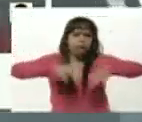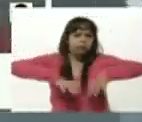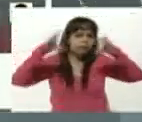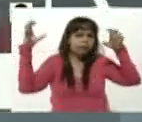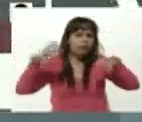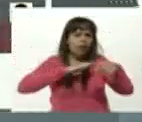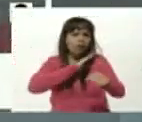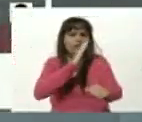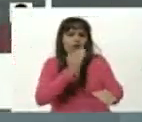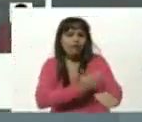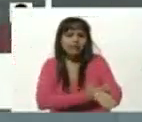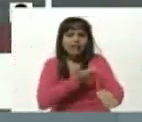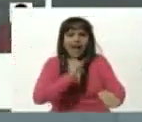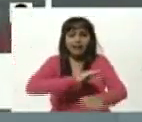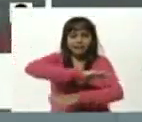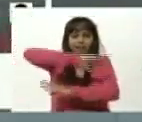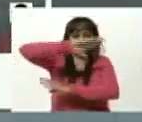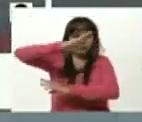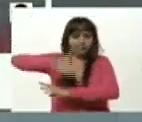la cordillera,